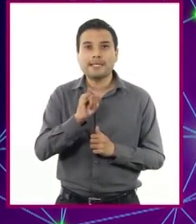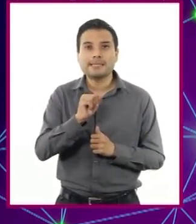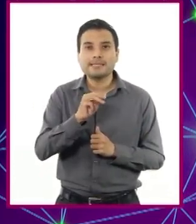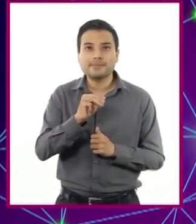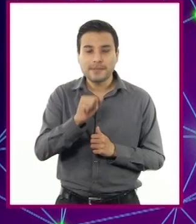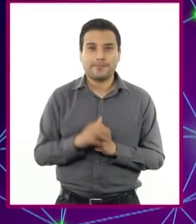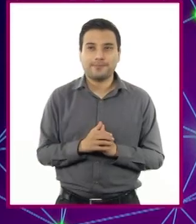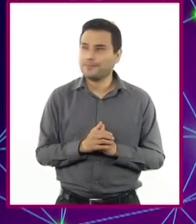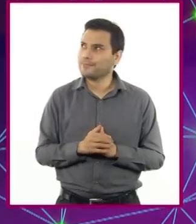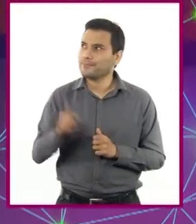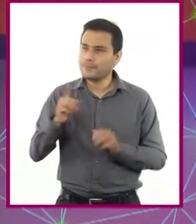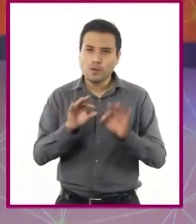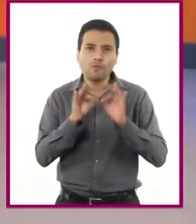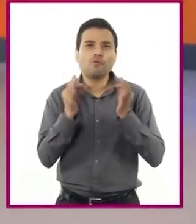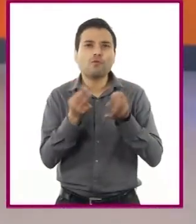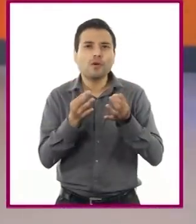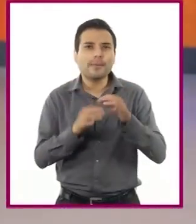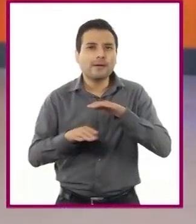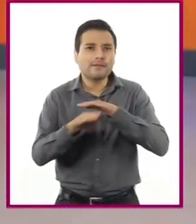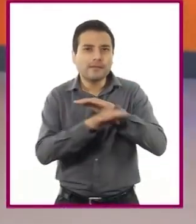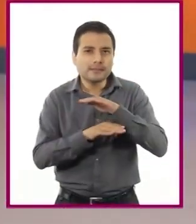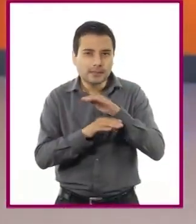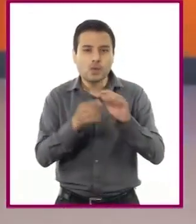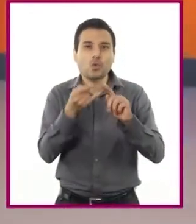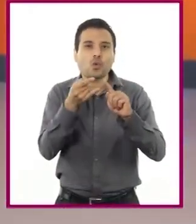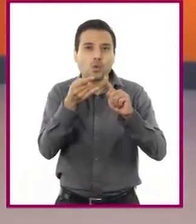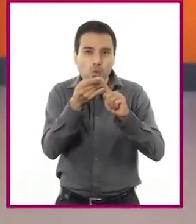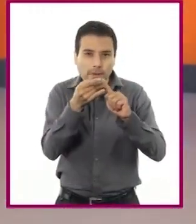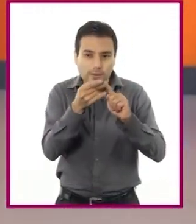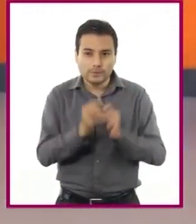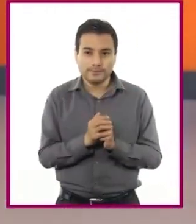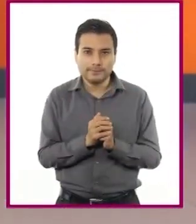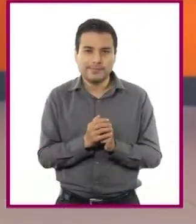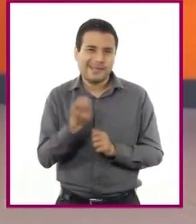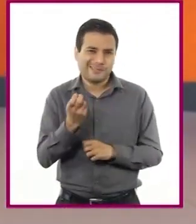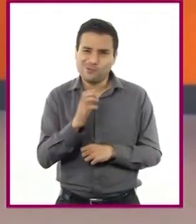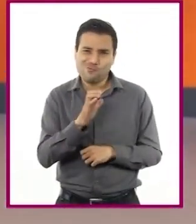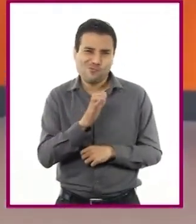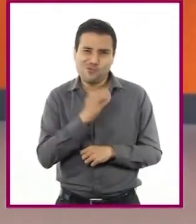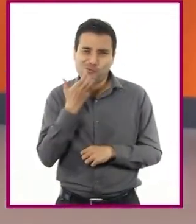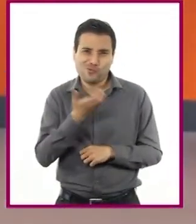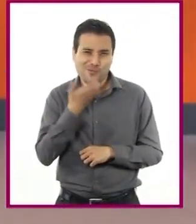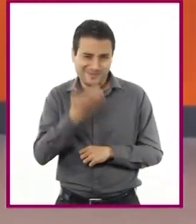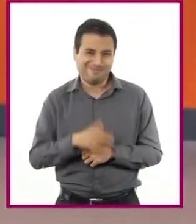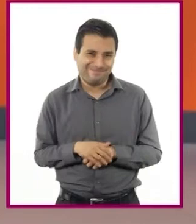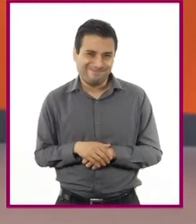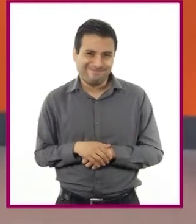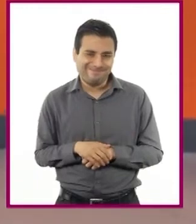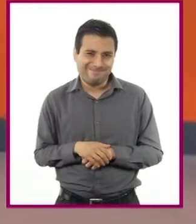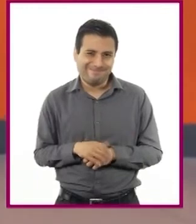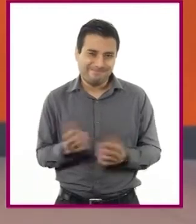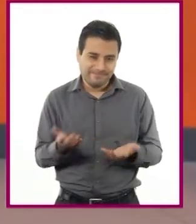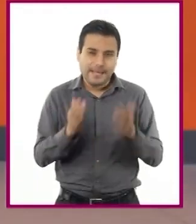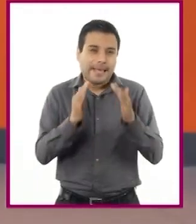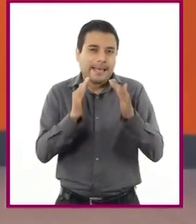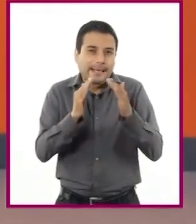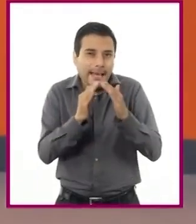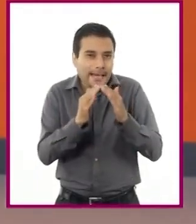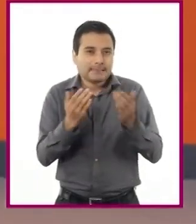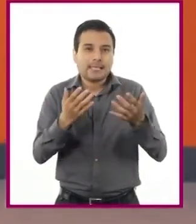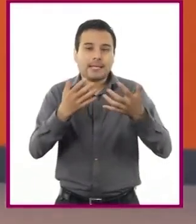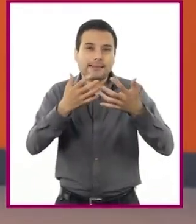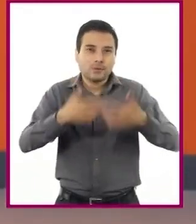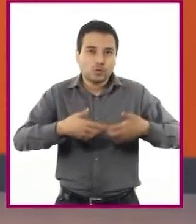cuadrilátero como base. Este electrodoméstico es muy común en diversos lugares, como casas,